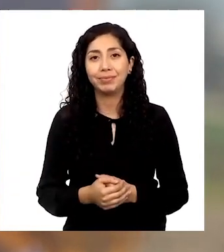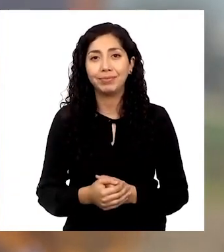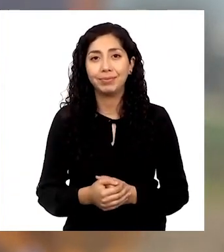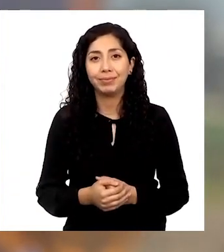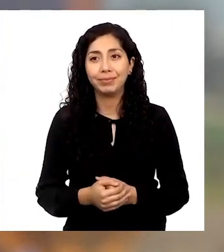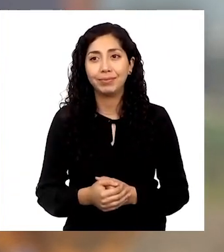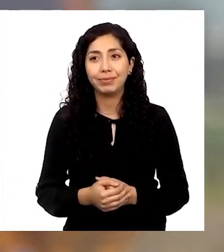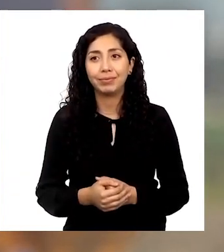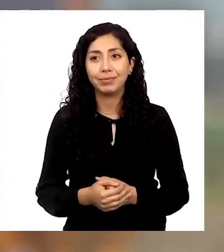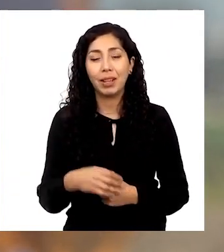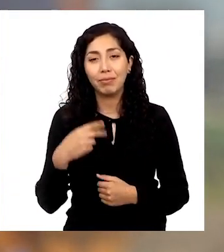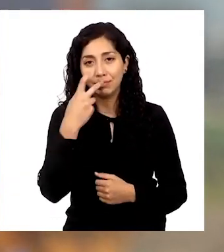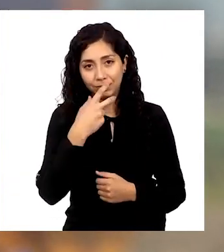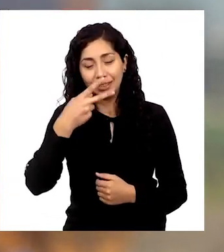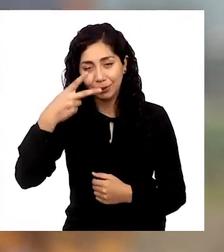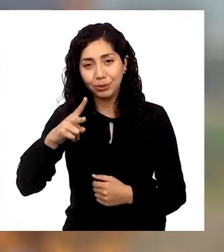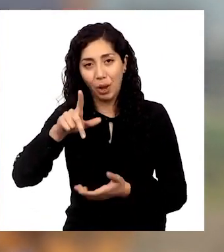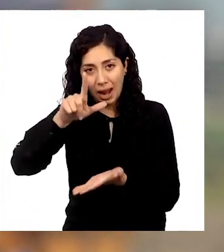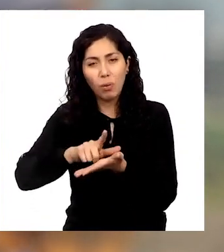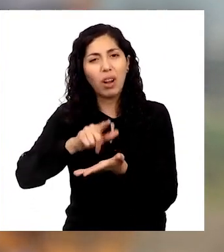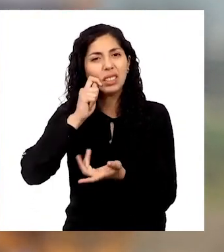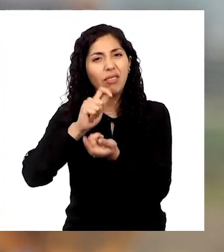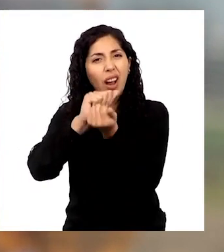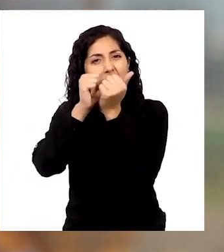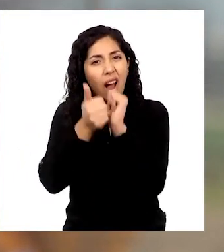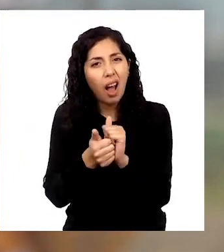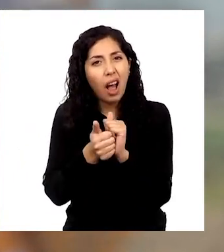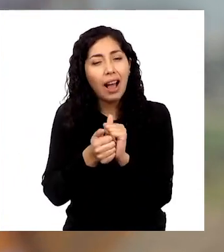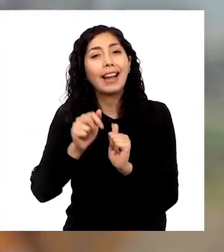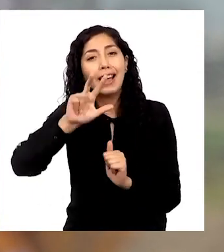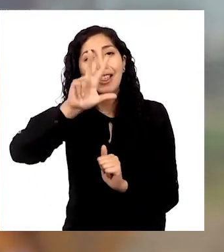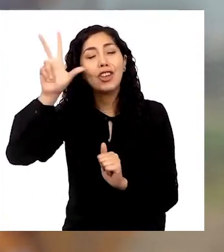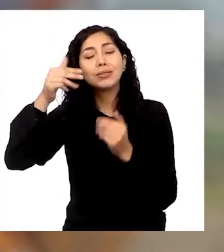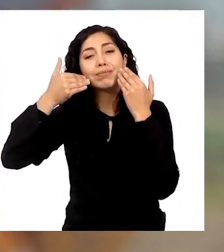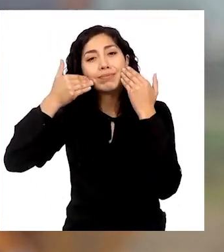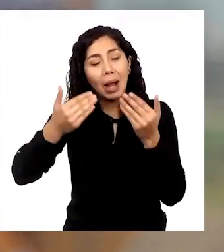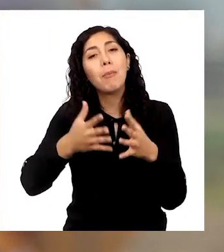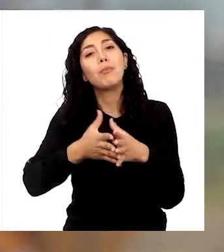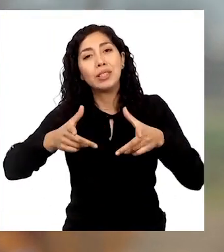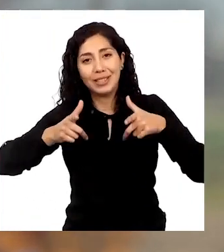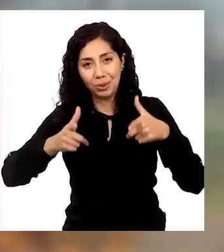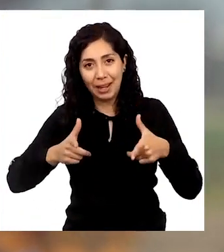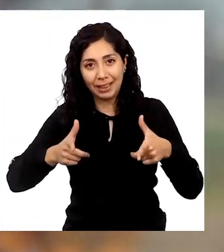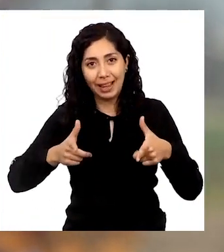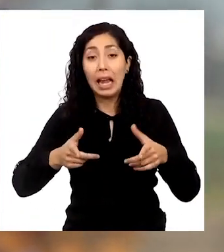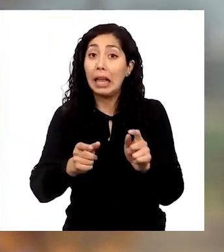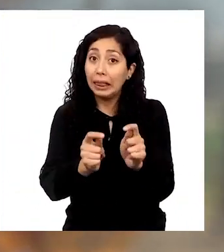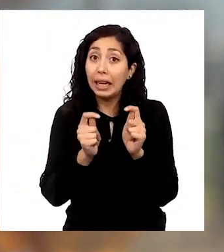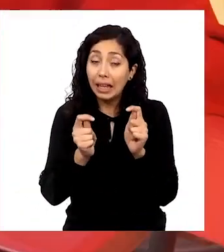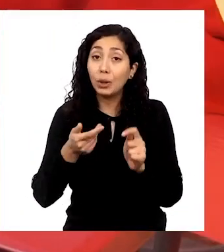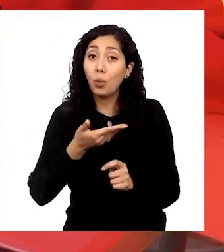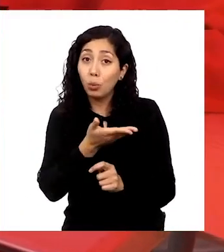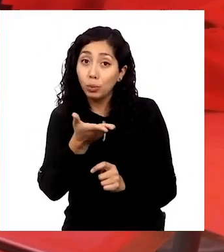tumen, hasta siempre respetine yané. Eso se traduciría como que Dios les bendiga, tengan mucha suerte